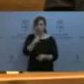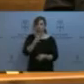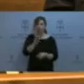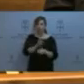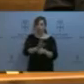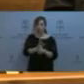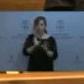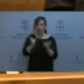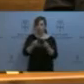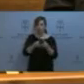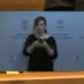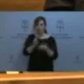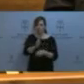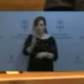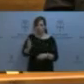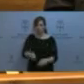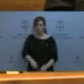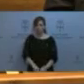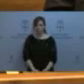Grupo Parlamentario Popular.